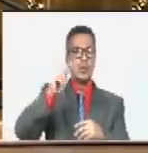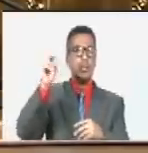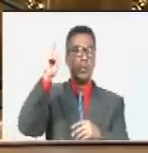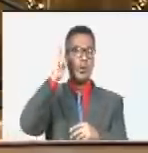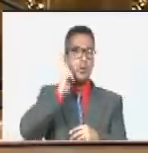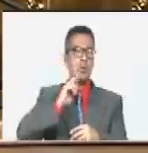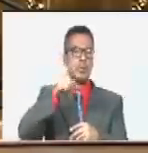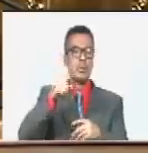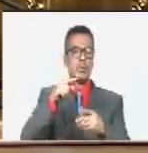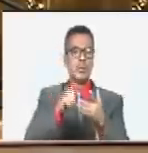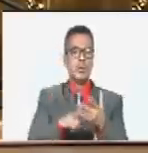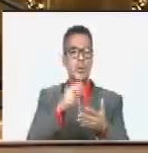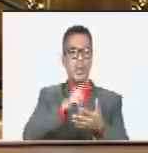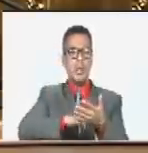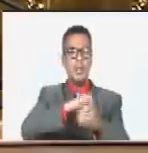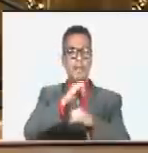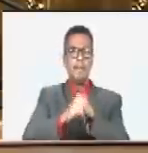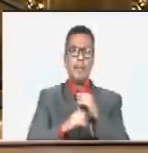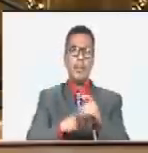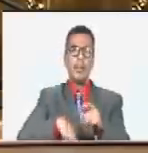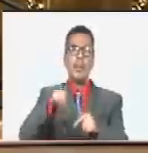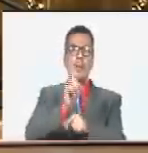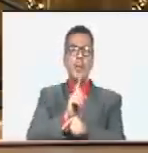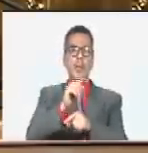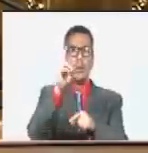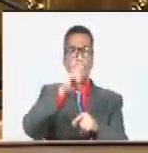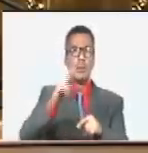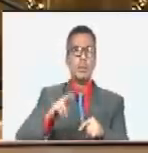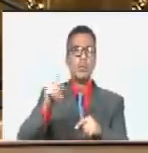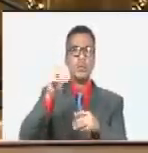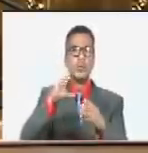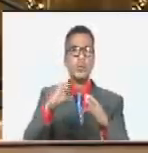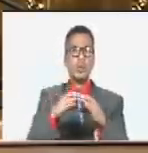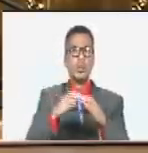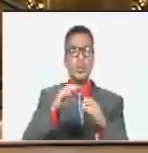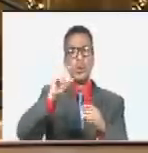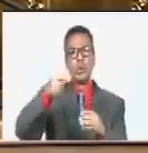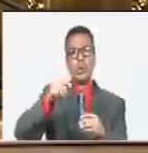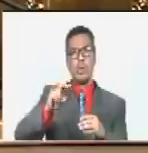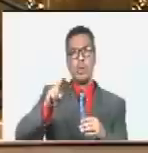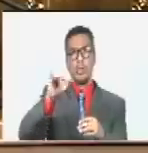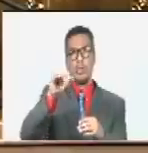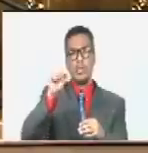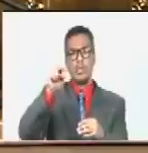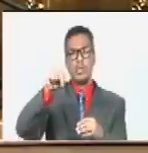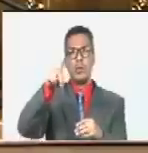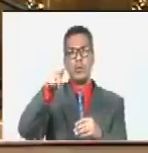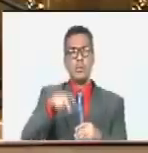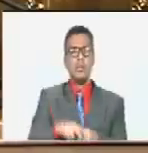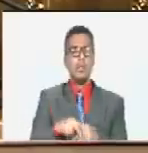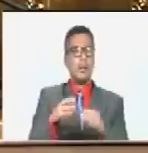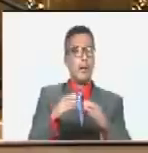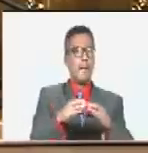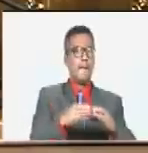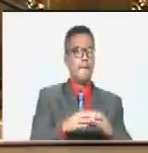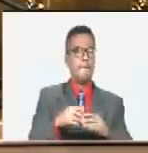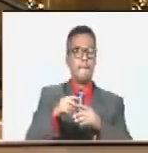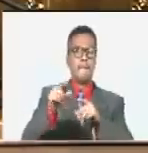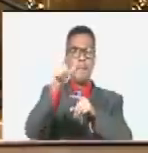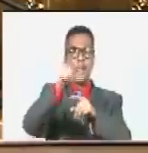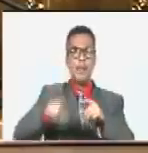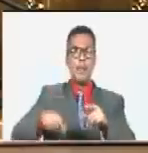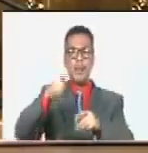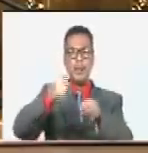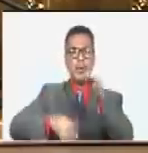demanda unilateral de la República Cooperativa de Guyana con relación a la validez del laudo arbitral nulo e